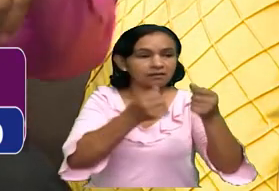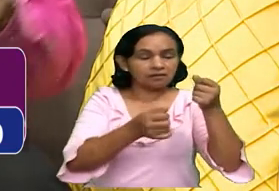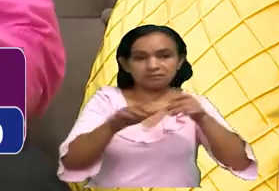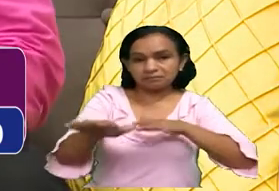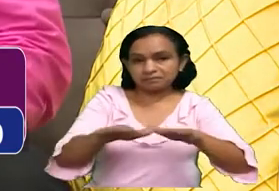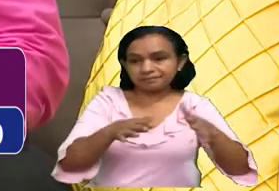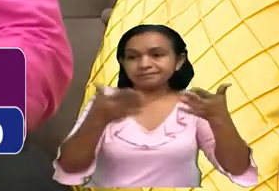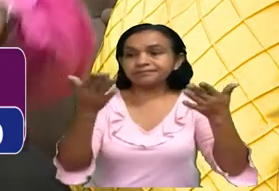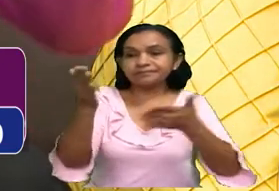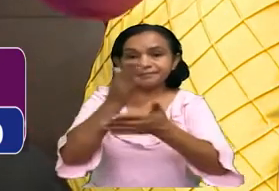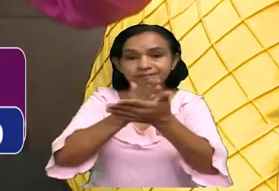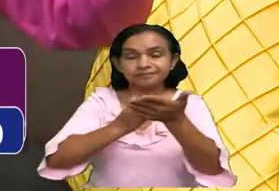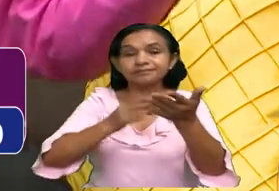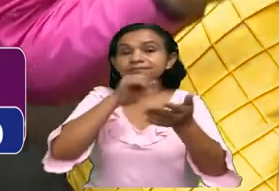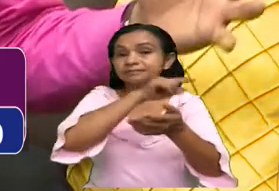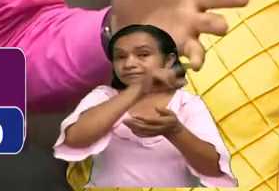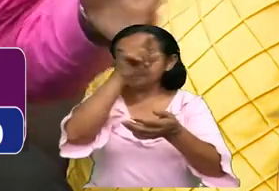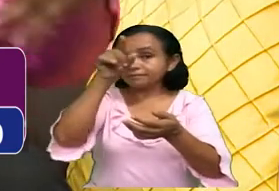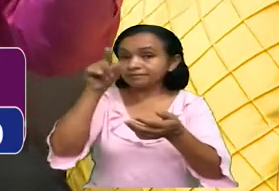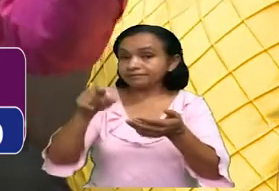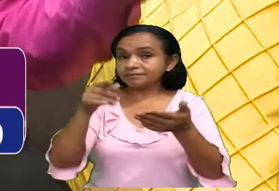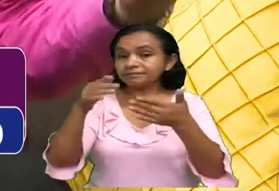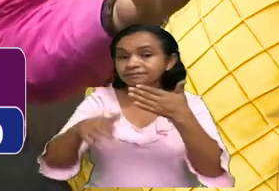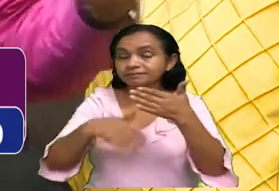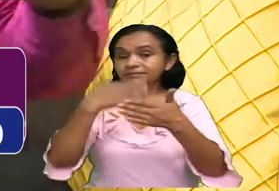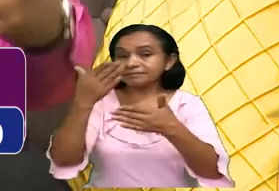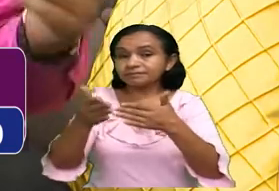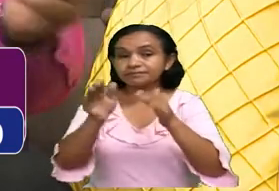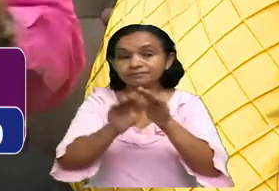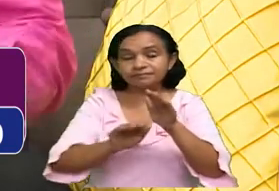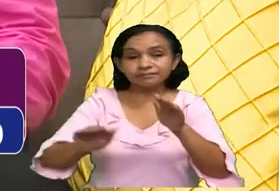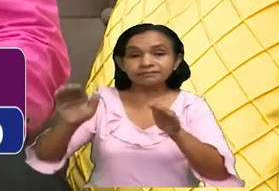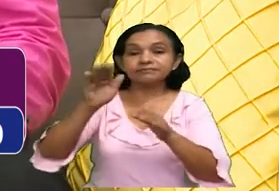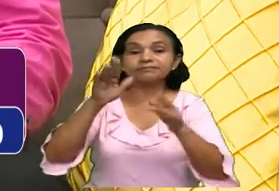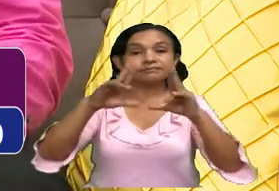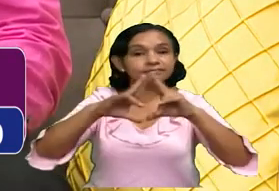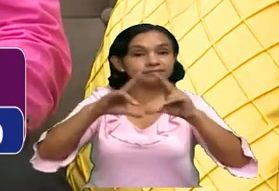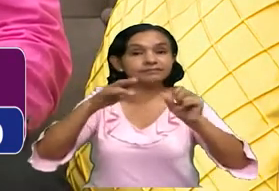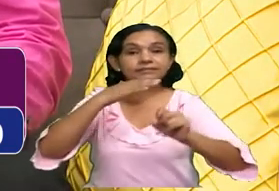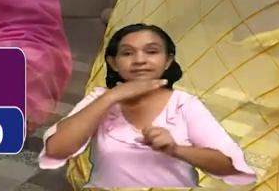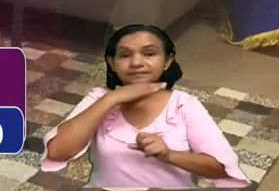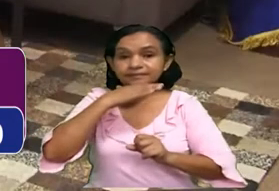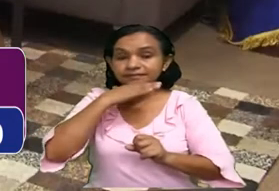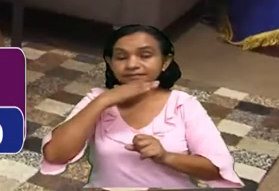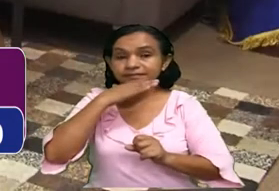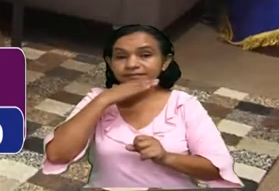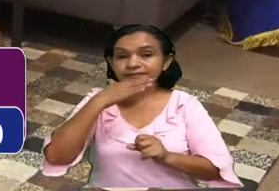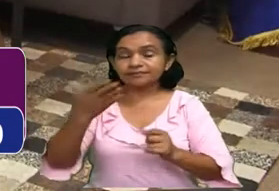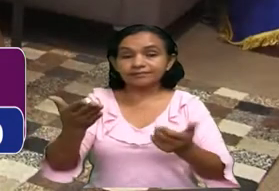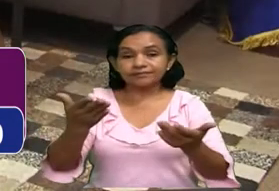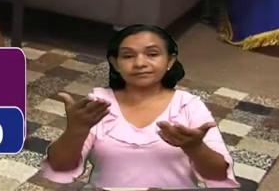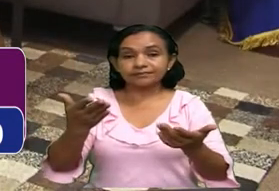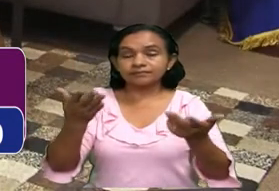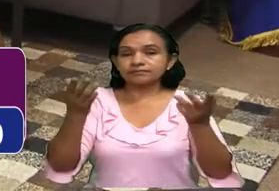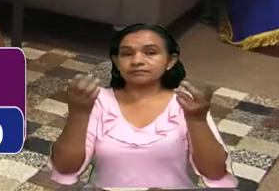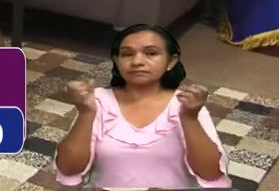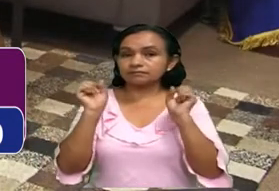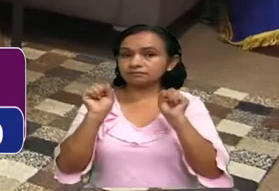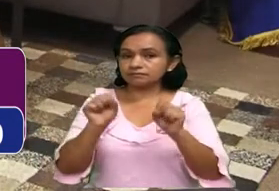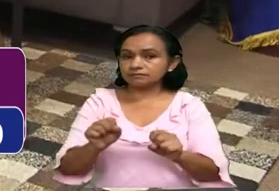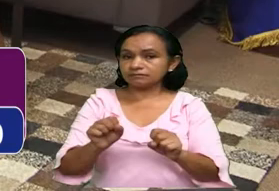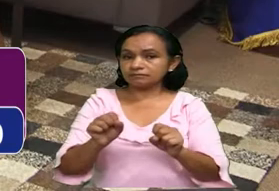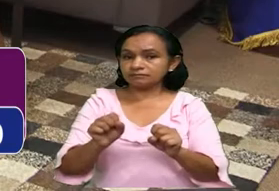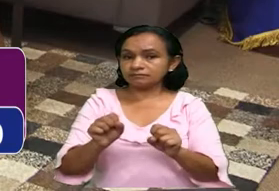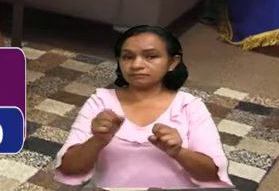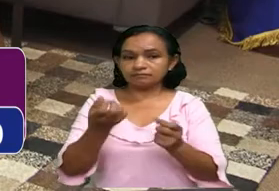zonas específicas. Obviamente ya después la afectación es mayor en el territorio nacional. Sin duda alguna, las transnacionales sí, muy bien, se